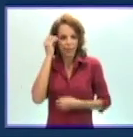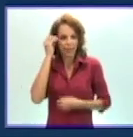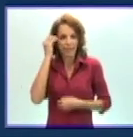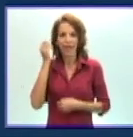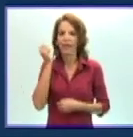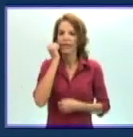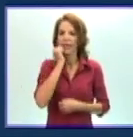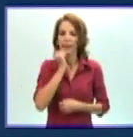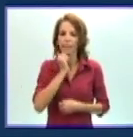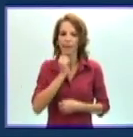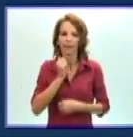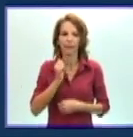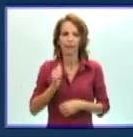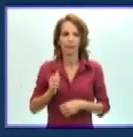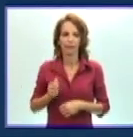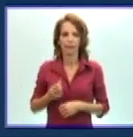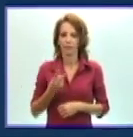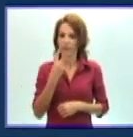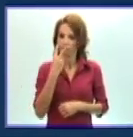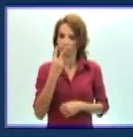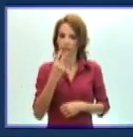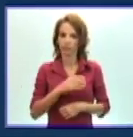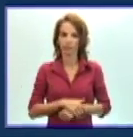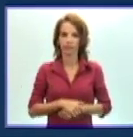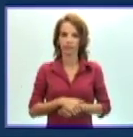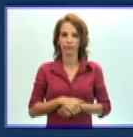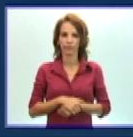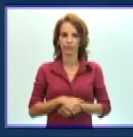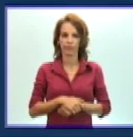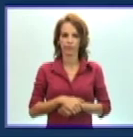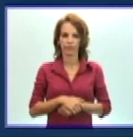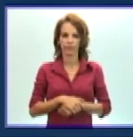un tiempo para que puedan copiar la tarea.